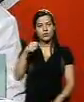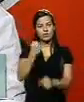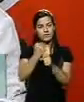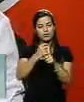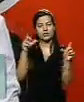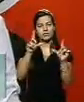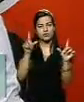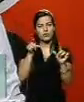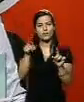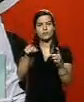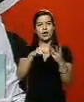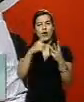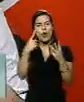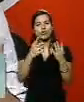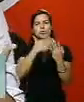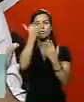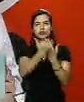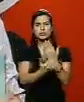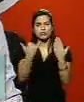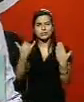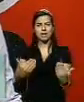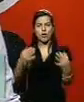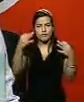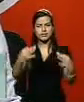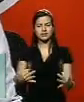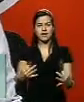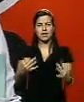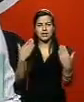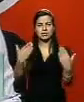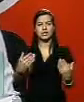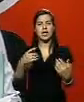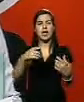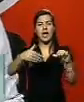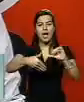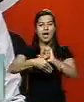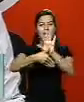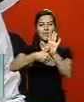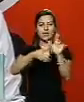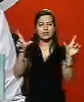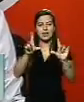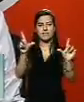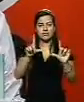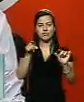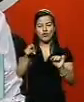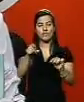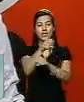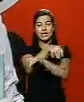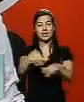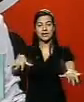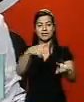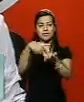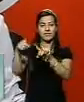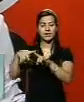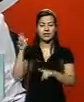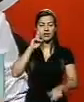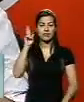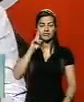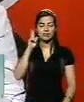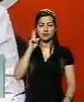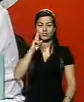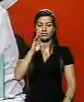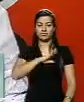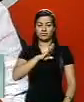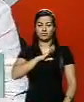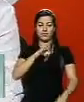Ahí está el proyecto que ya se materializa de Alba TV, que es una red de emisoras de América Latina